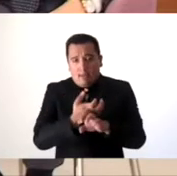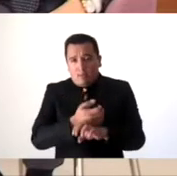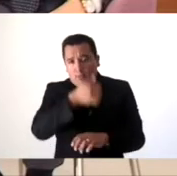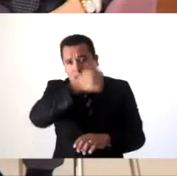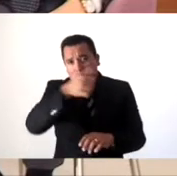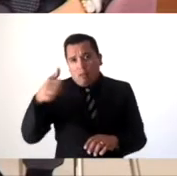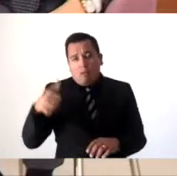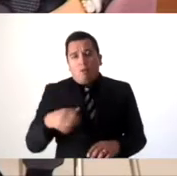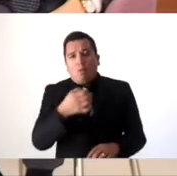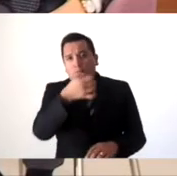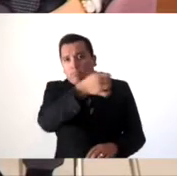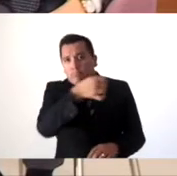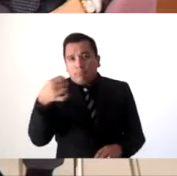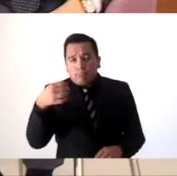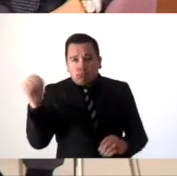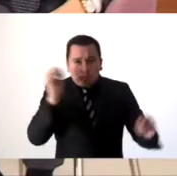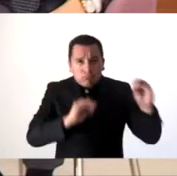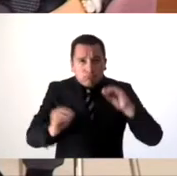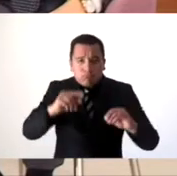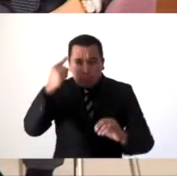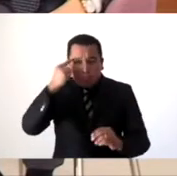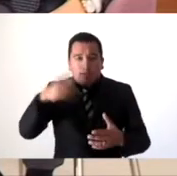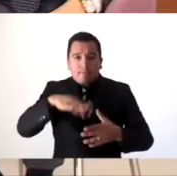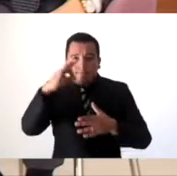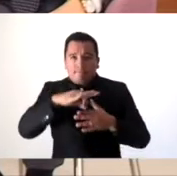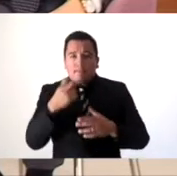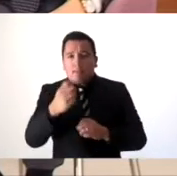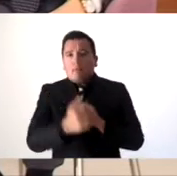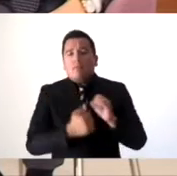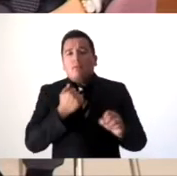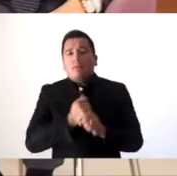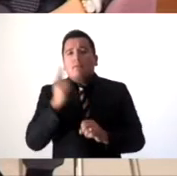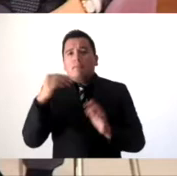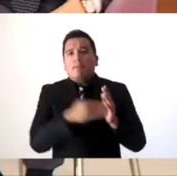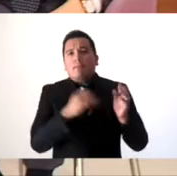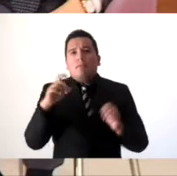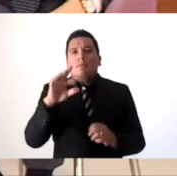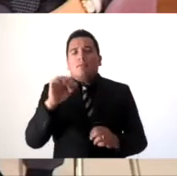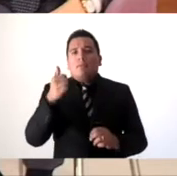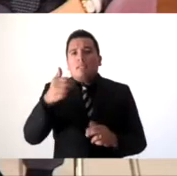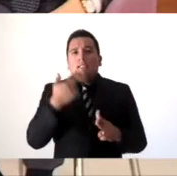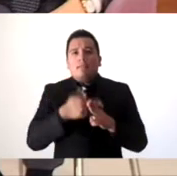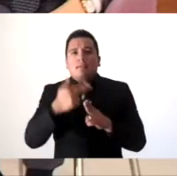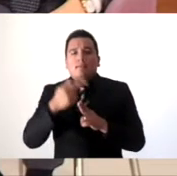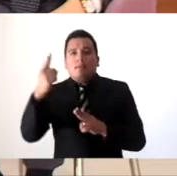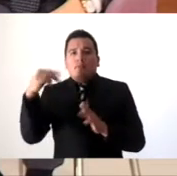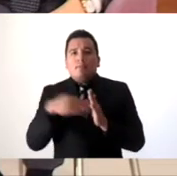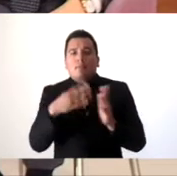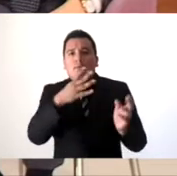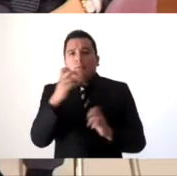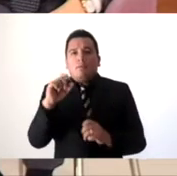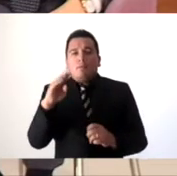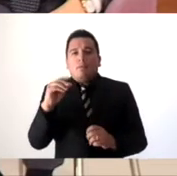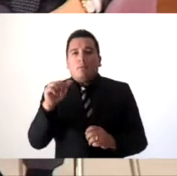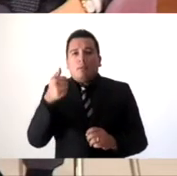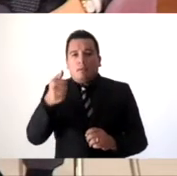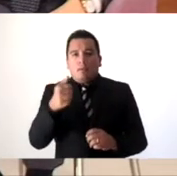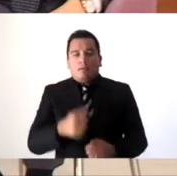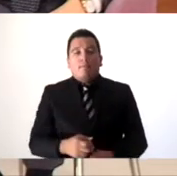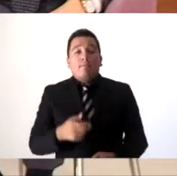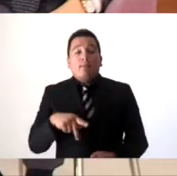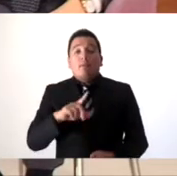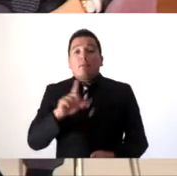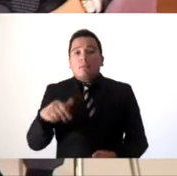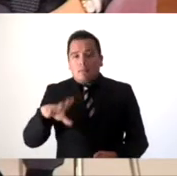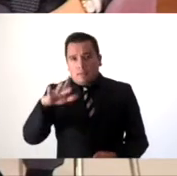estados los que determinen la organización. Así sucedió de 1946 hasta 1996, en donde se